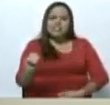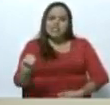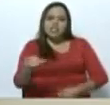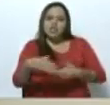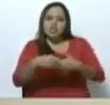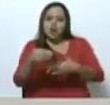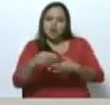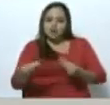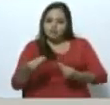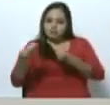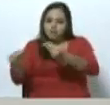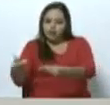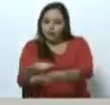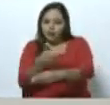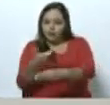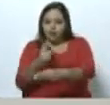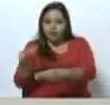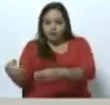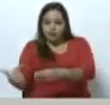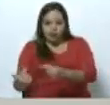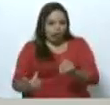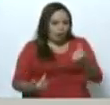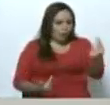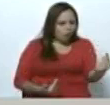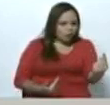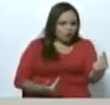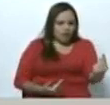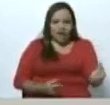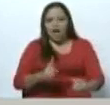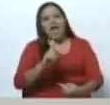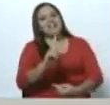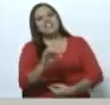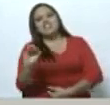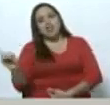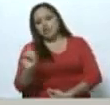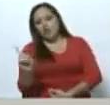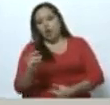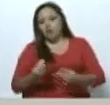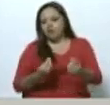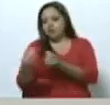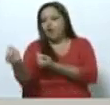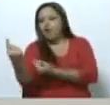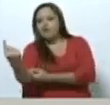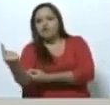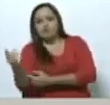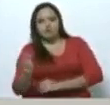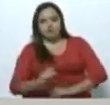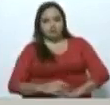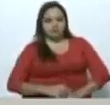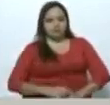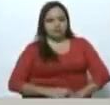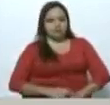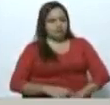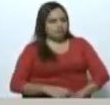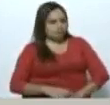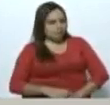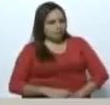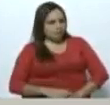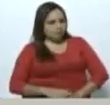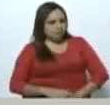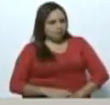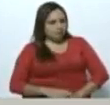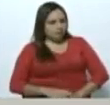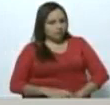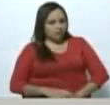gobierno, comenzó a recibir uno. Es muy fácil predecir eso. No es un genio el que sea capaz de